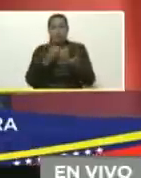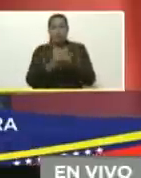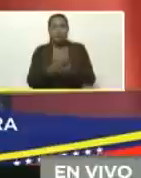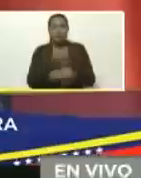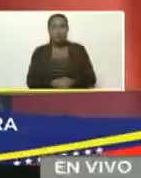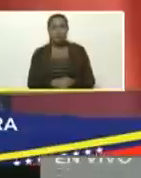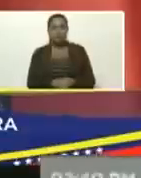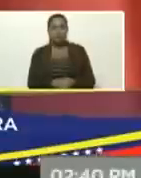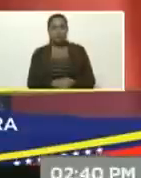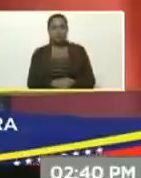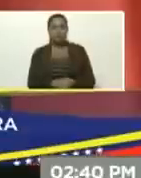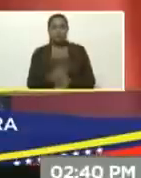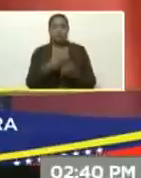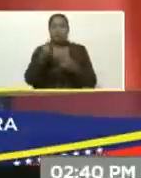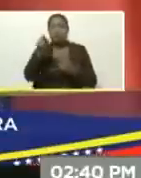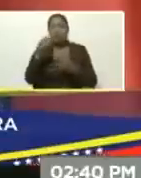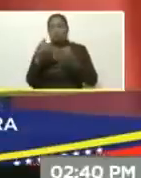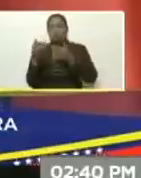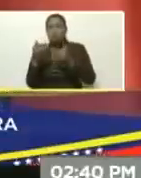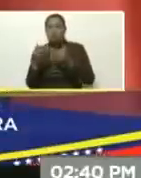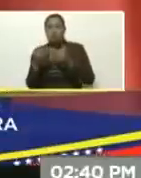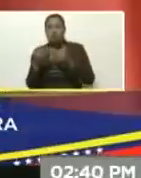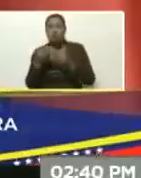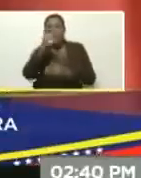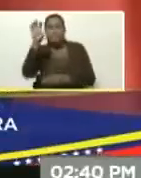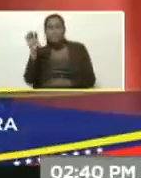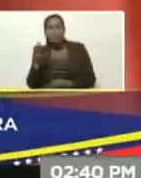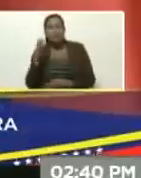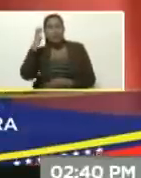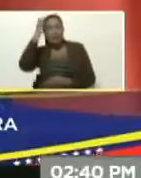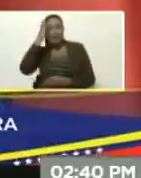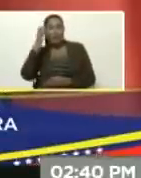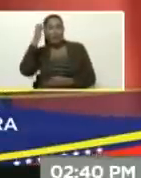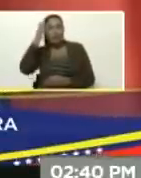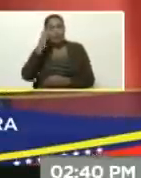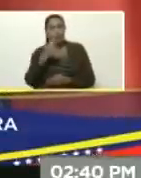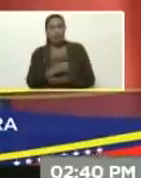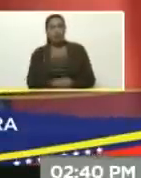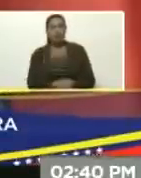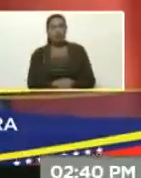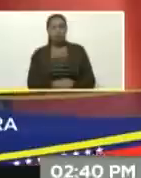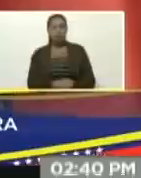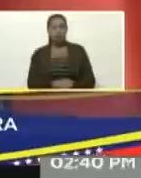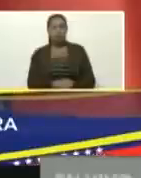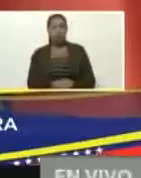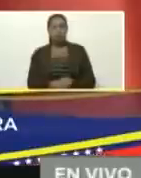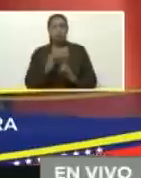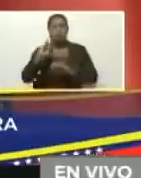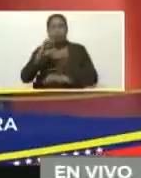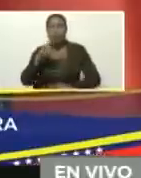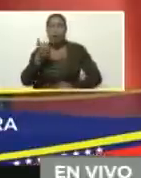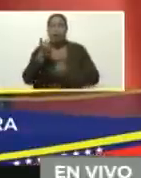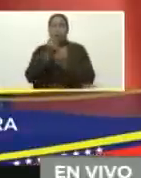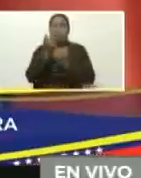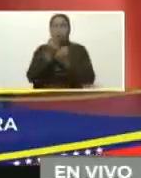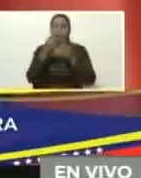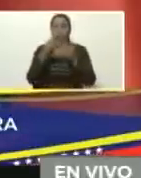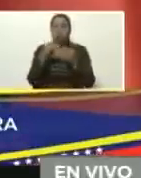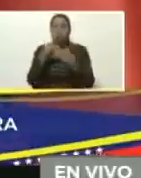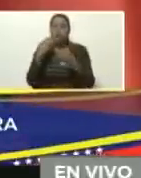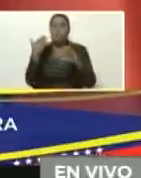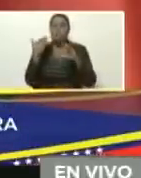a pesar de eso, los países europeos están también apoyando,